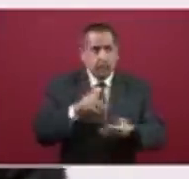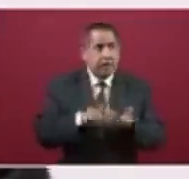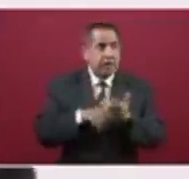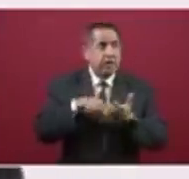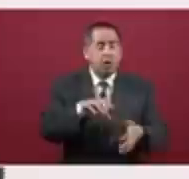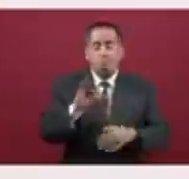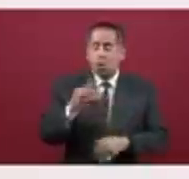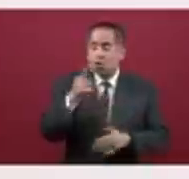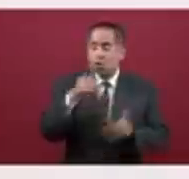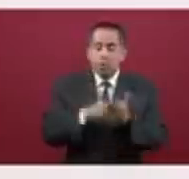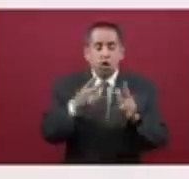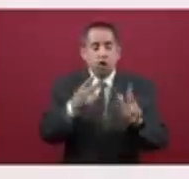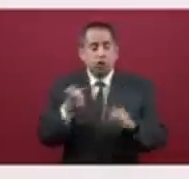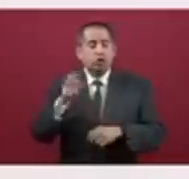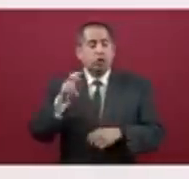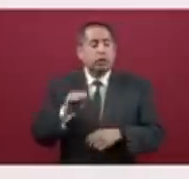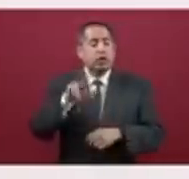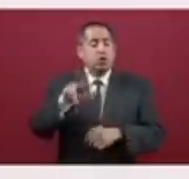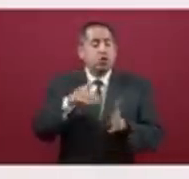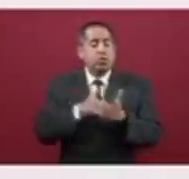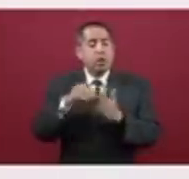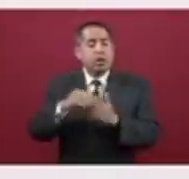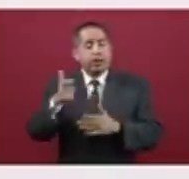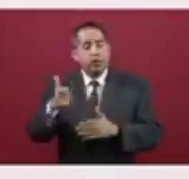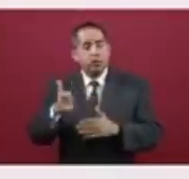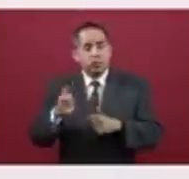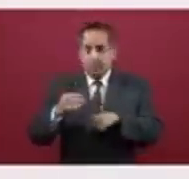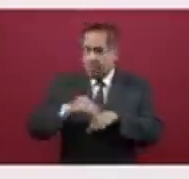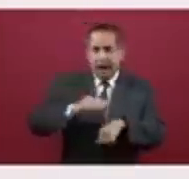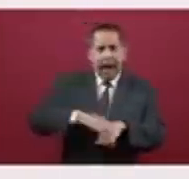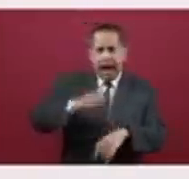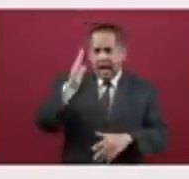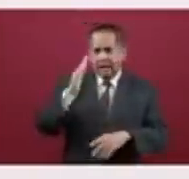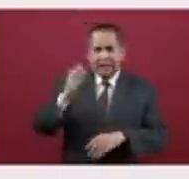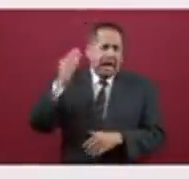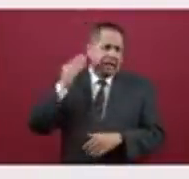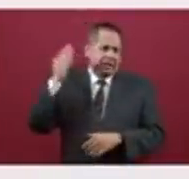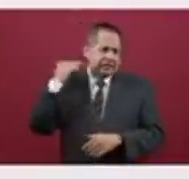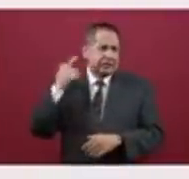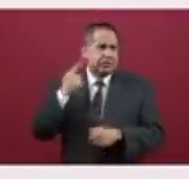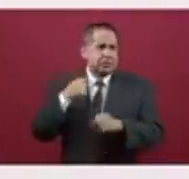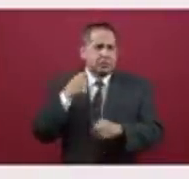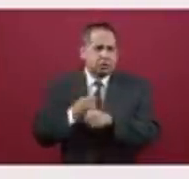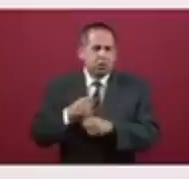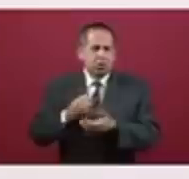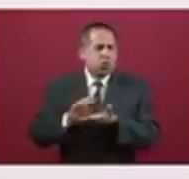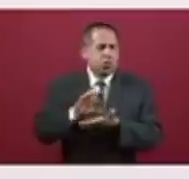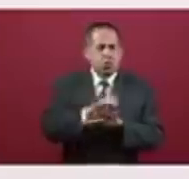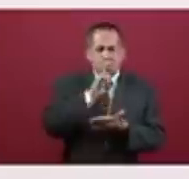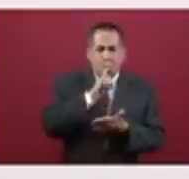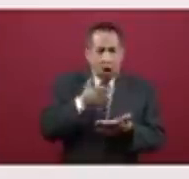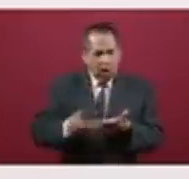298 millones de pesos un monto superior a lo destinado en los últimos 10 años además